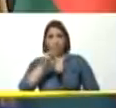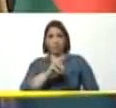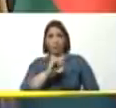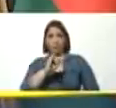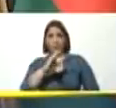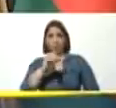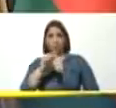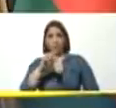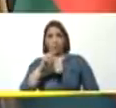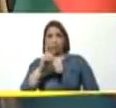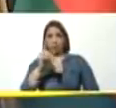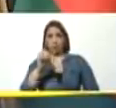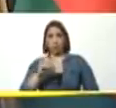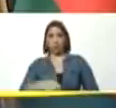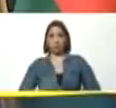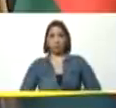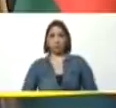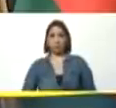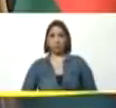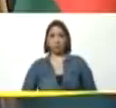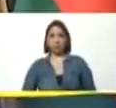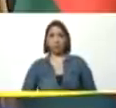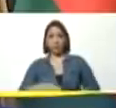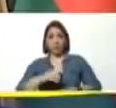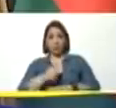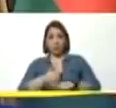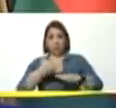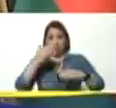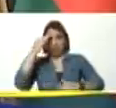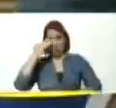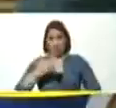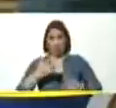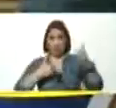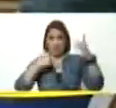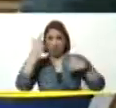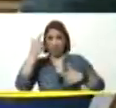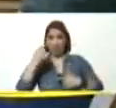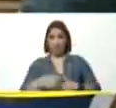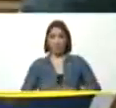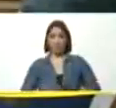Menéndez, el comandante Chávez,